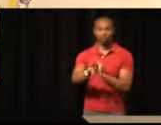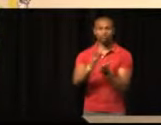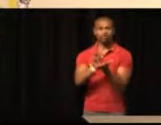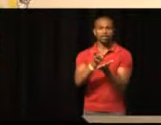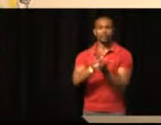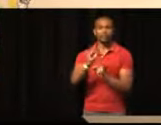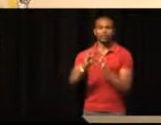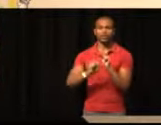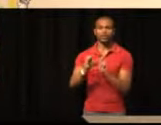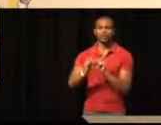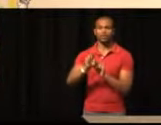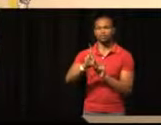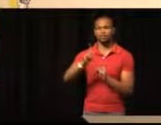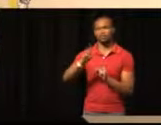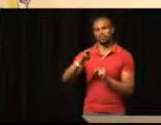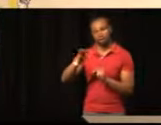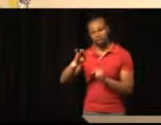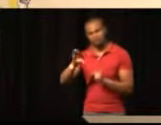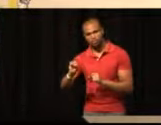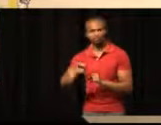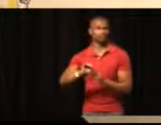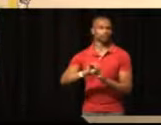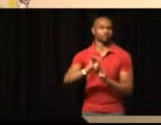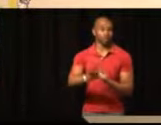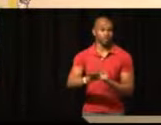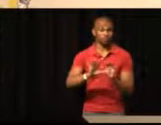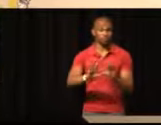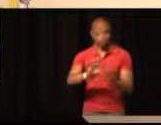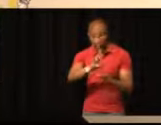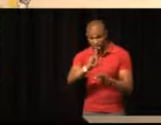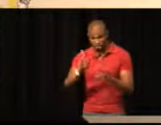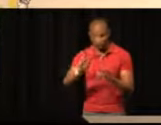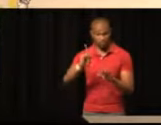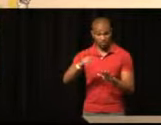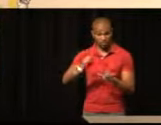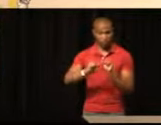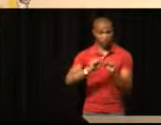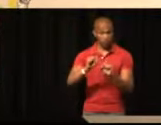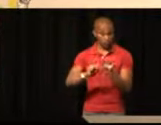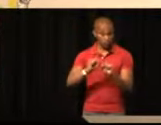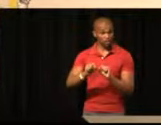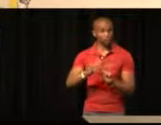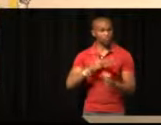lleva siempre al rendimiento. El rendimiento